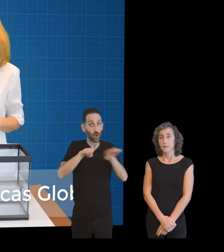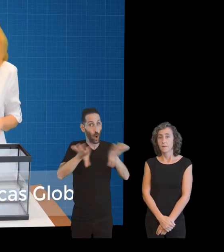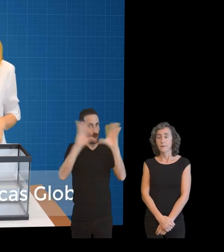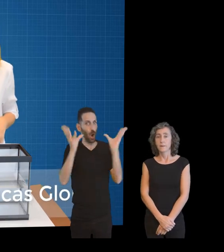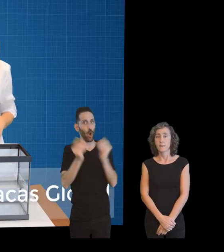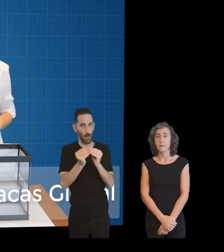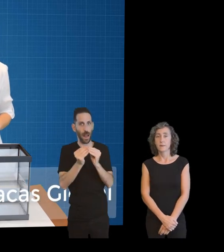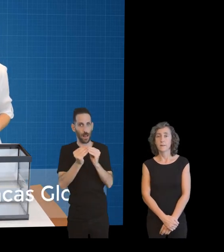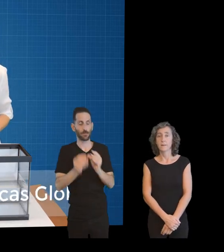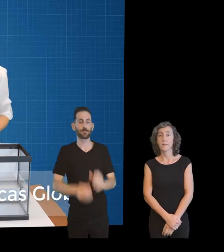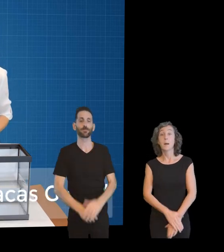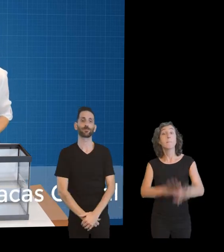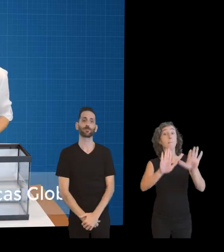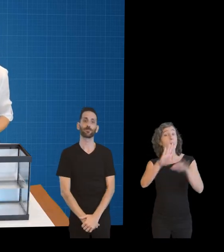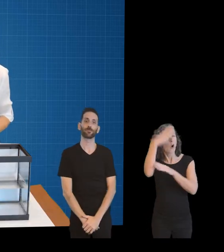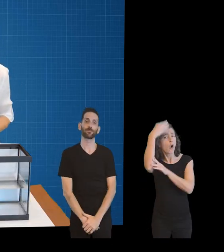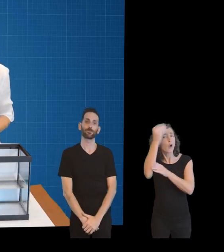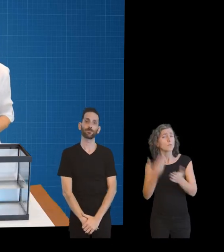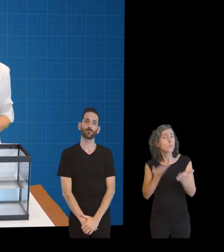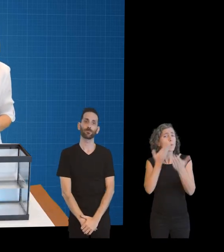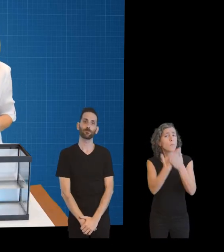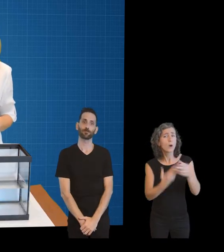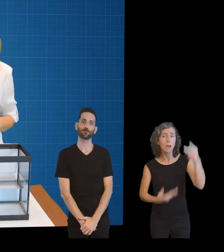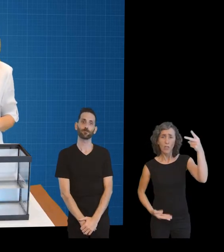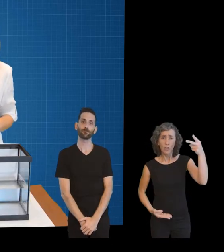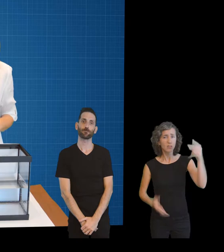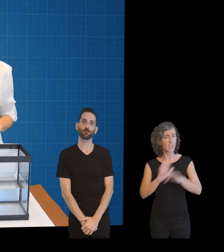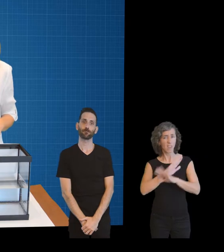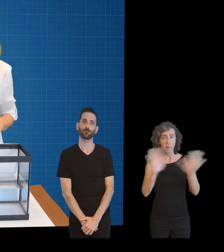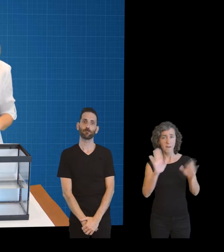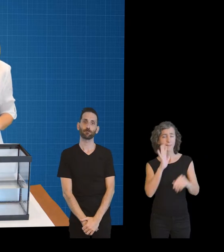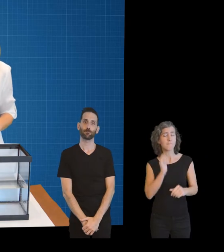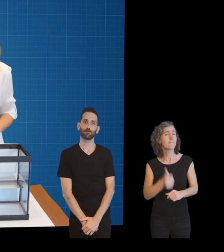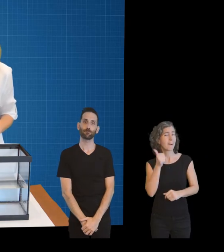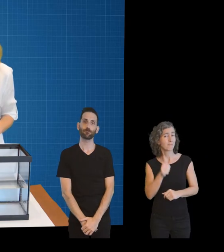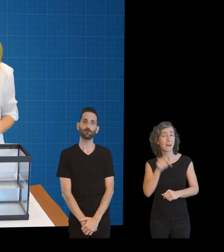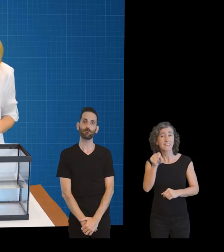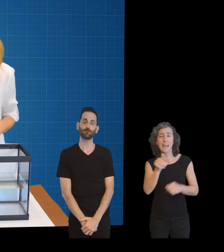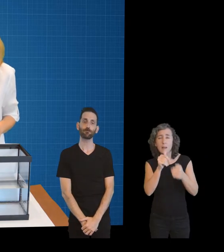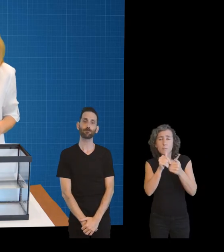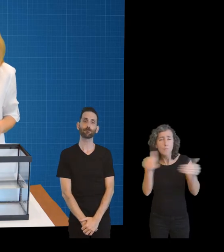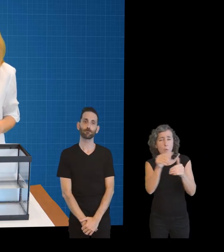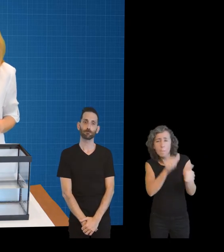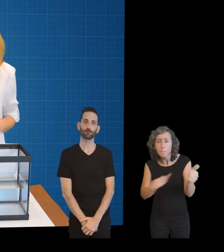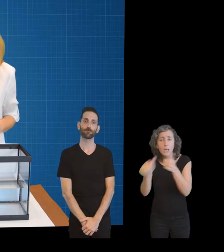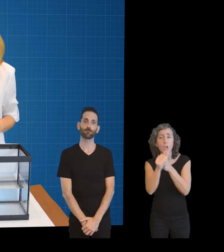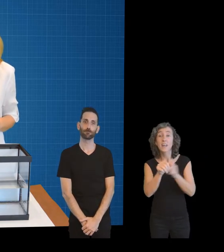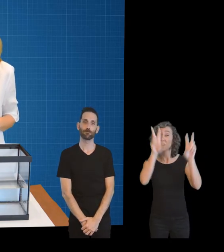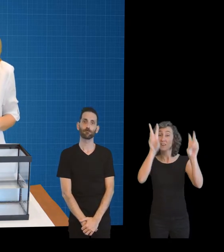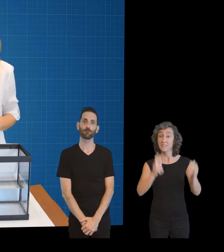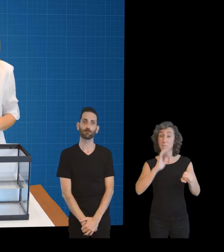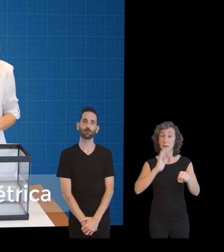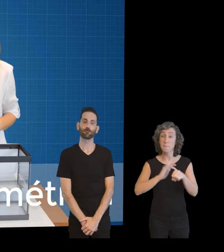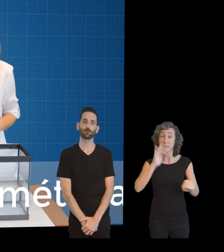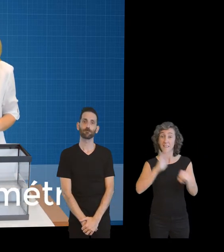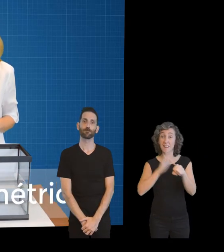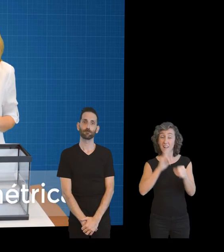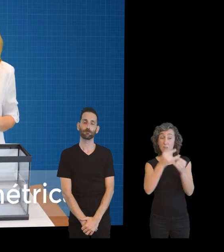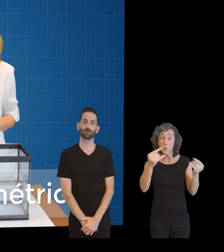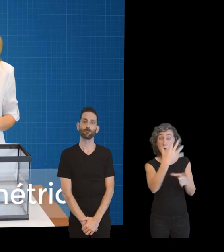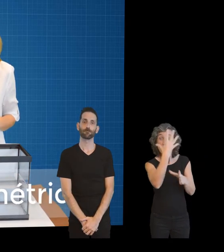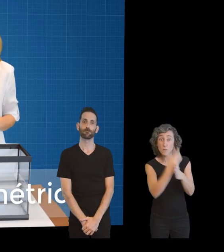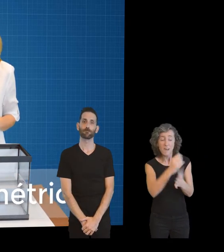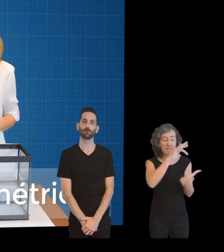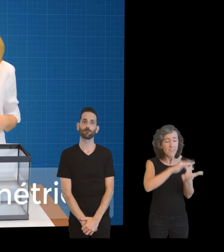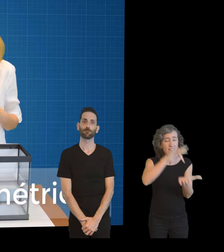global. Pero non foi iso o único que fixo Holmes, pois foi pioneiro no uso da datación radiométrica